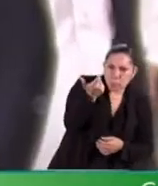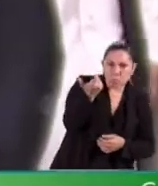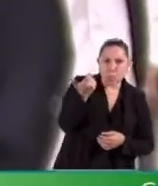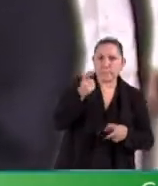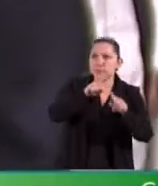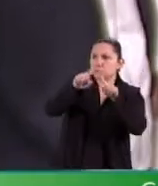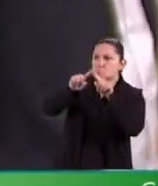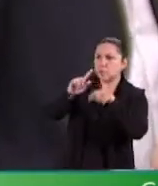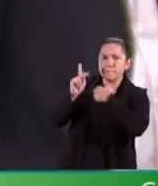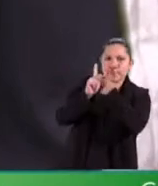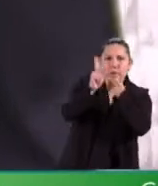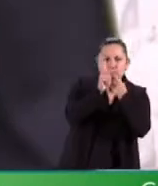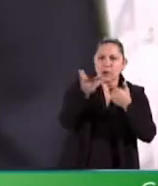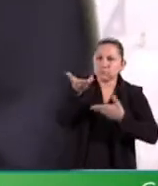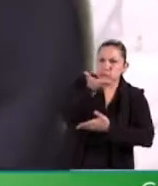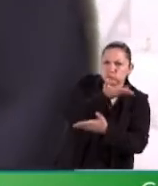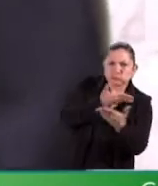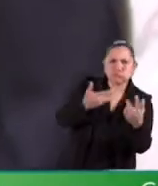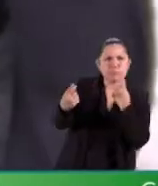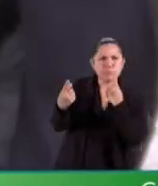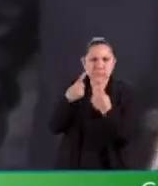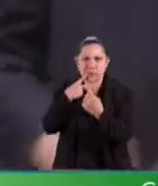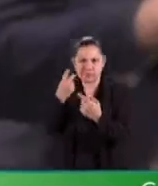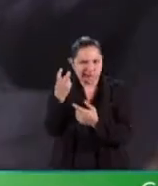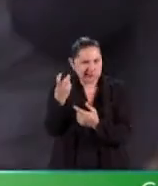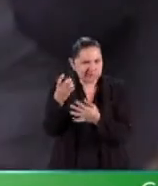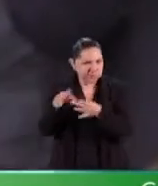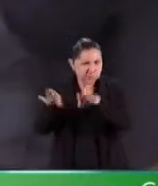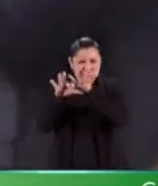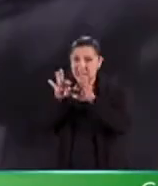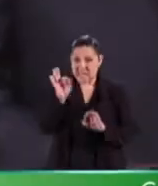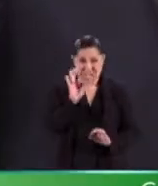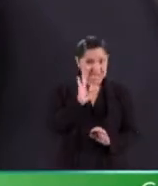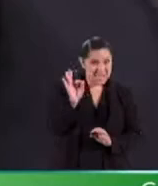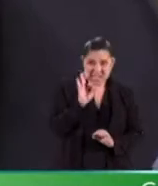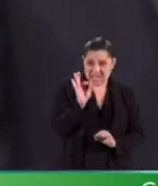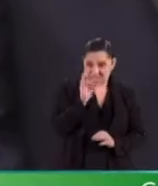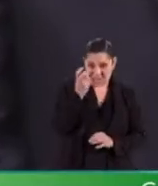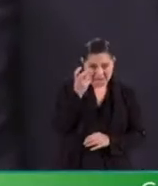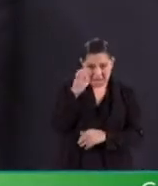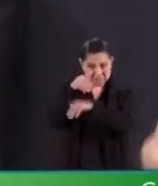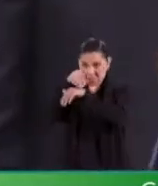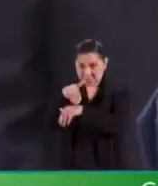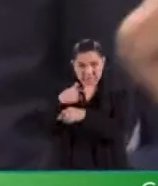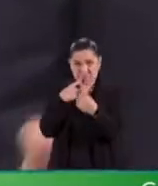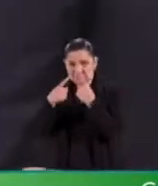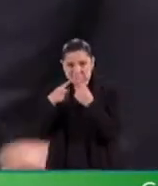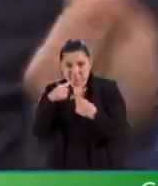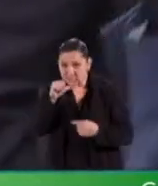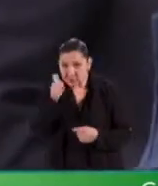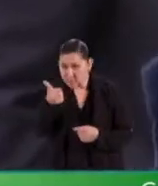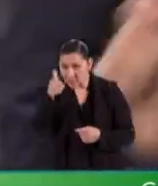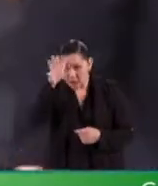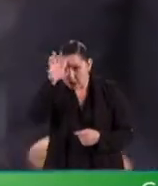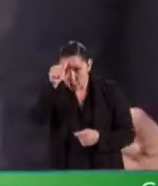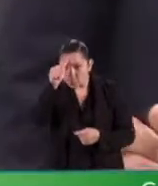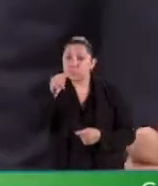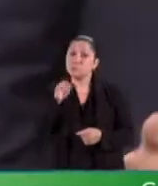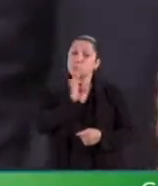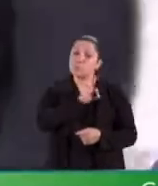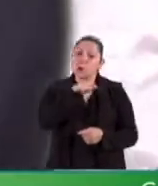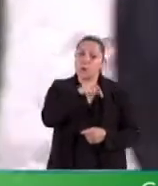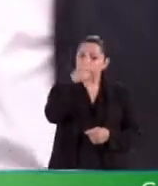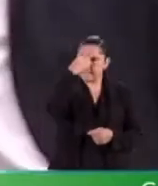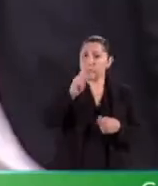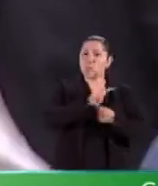otra forma, nuestro país se irá aislando como otros países que decidieron seguir la ruta del